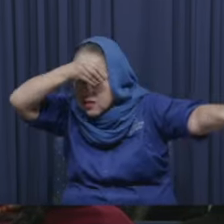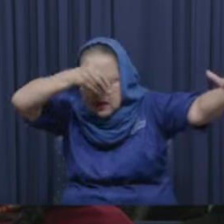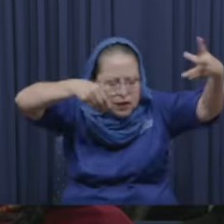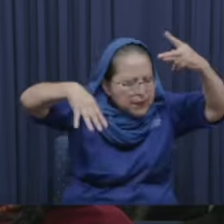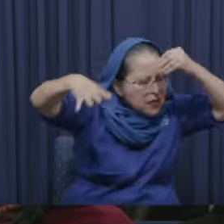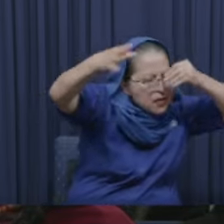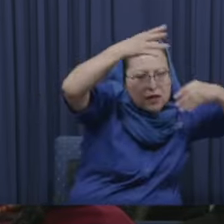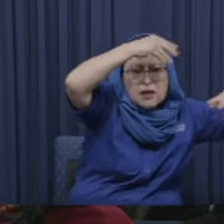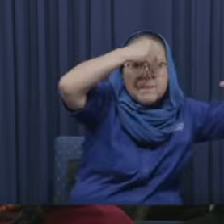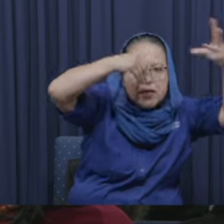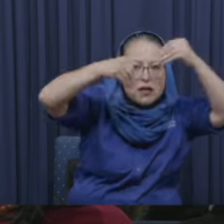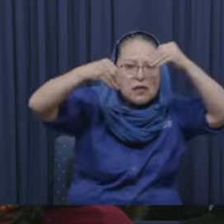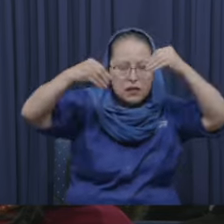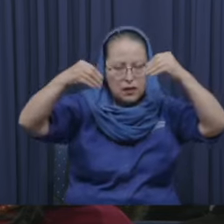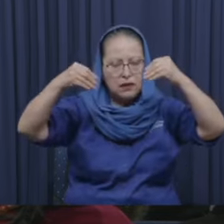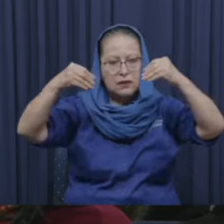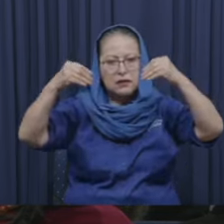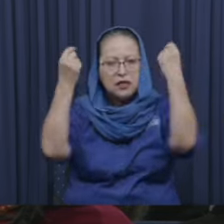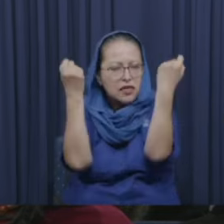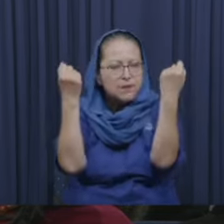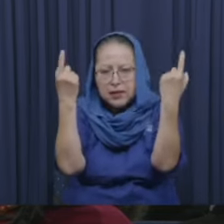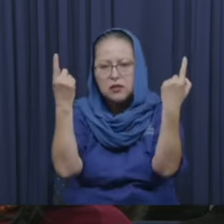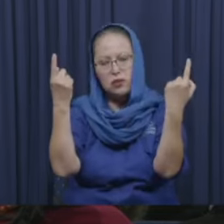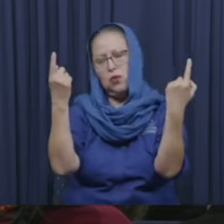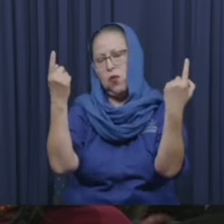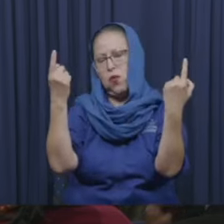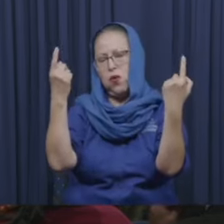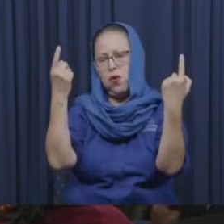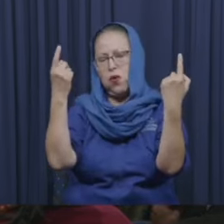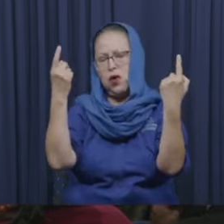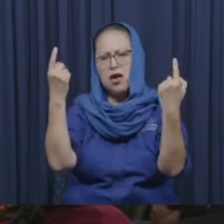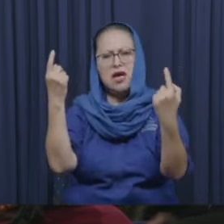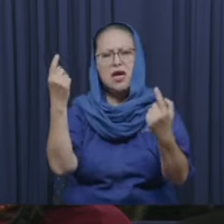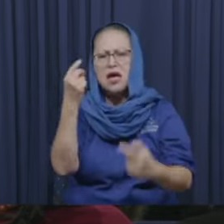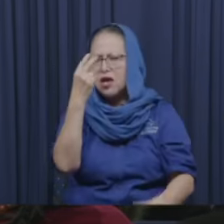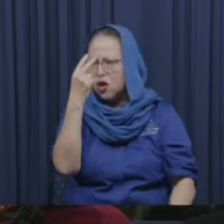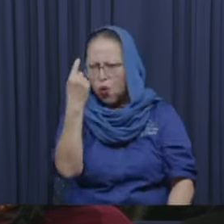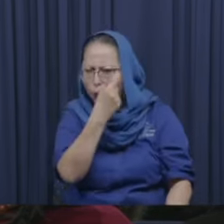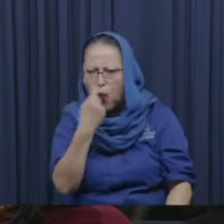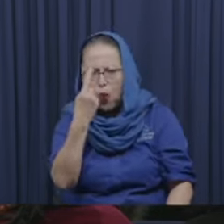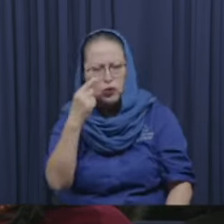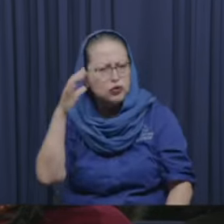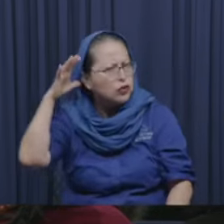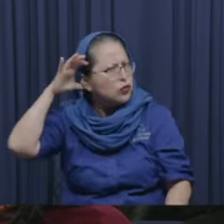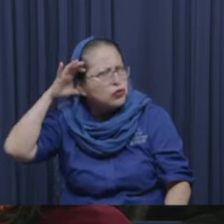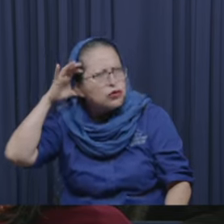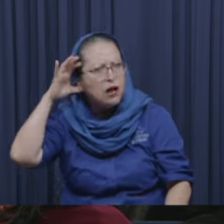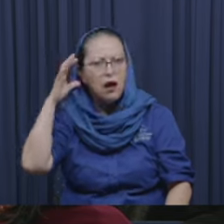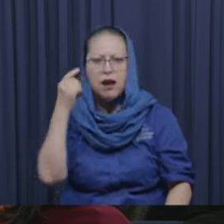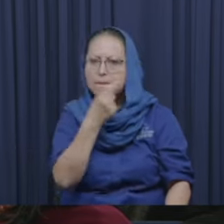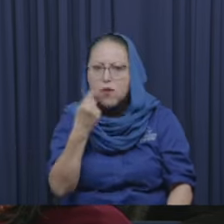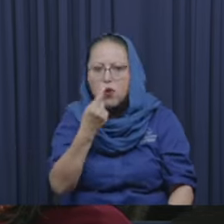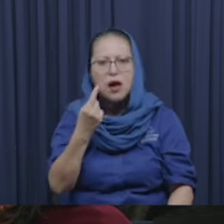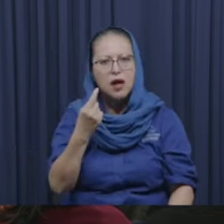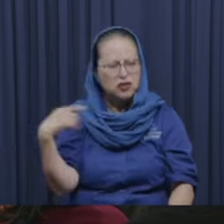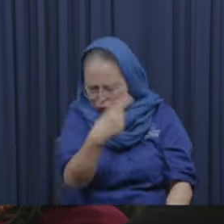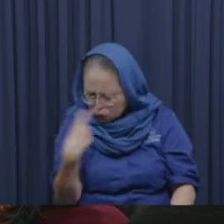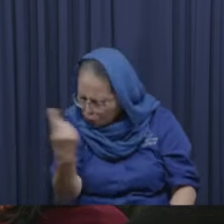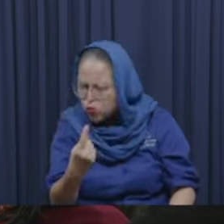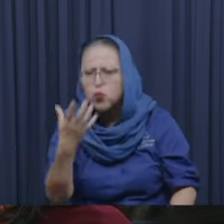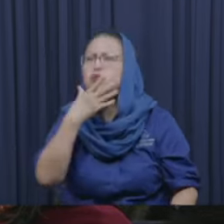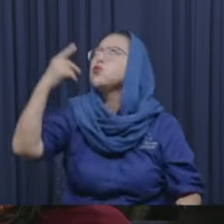abra nuestro entendimiento nuestros ojos nuestros oídos nuestro corazón nuestra boca señor